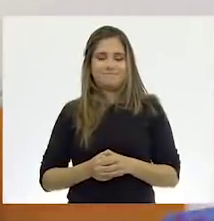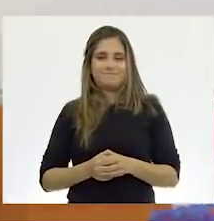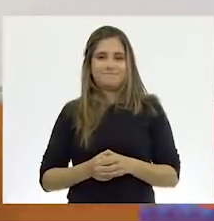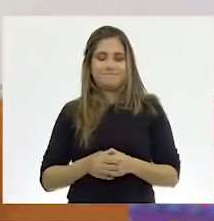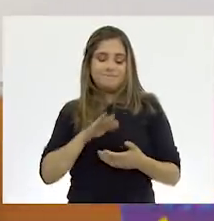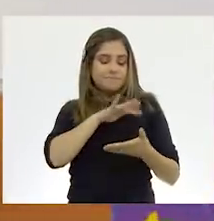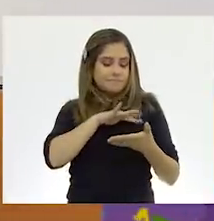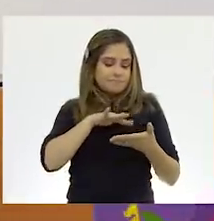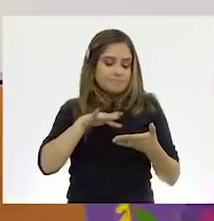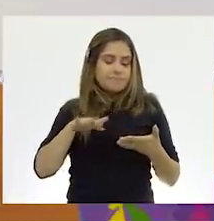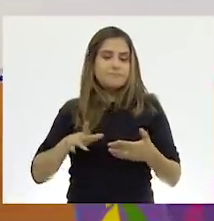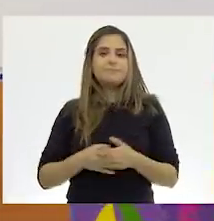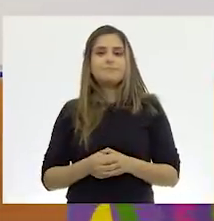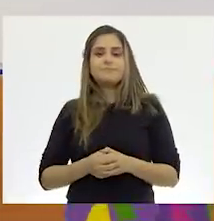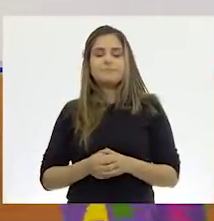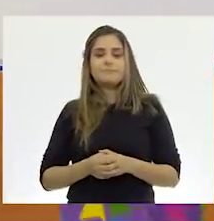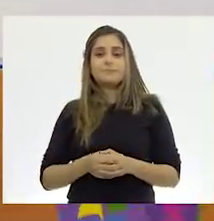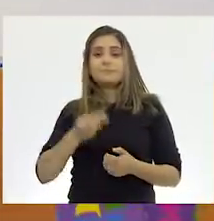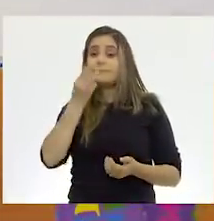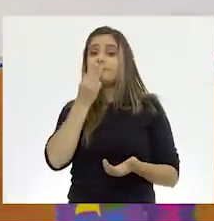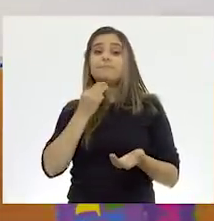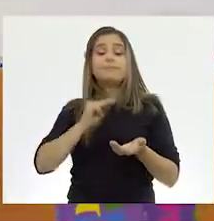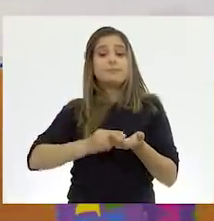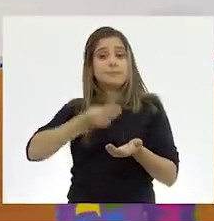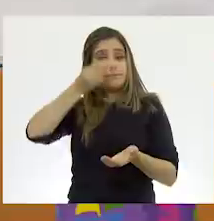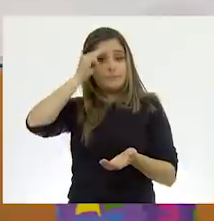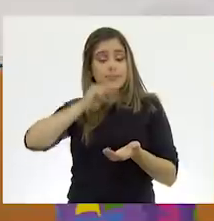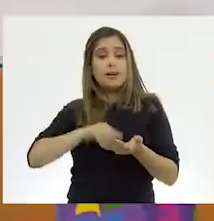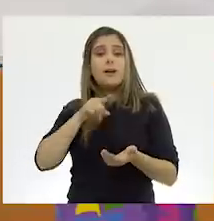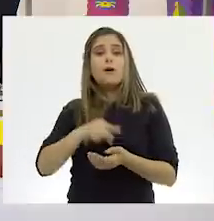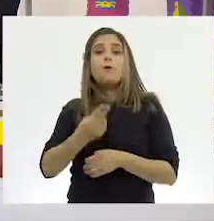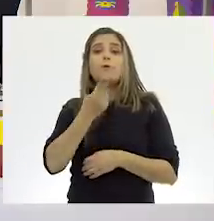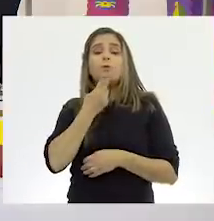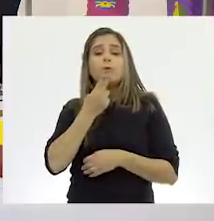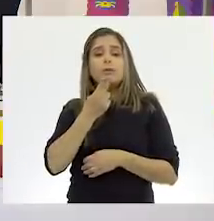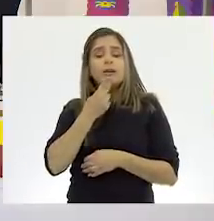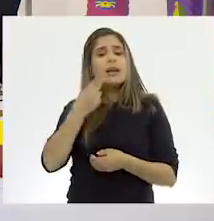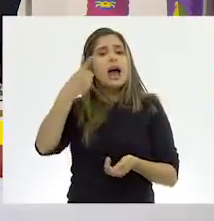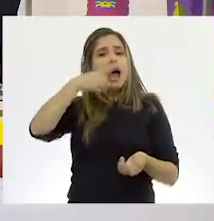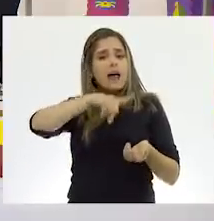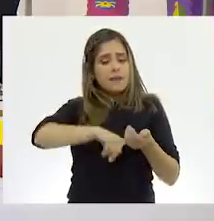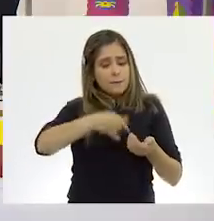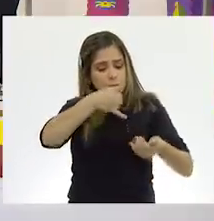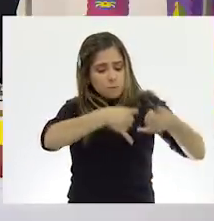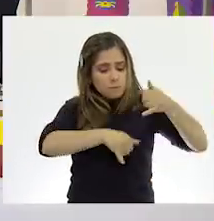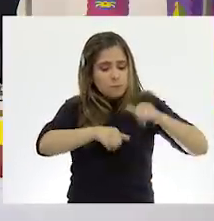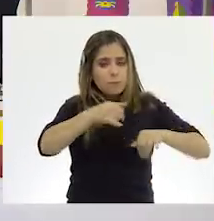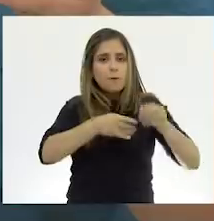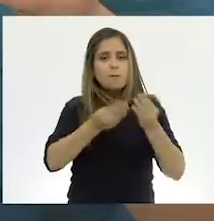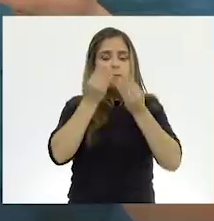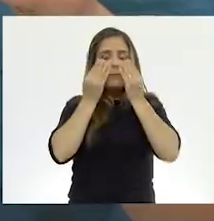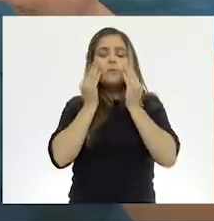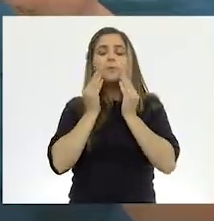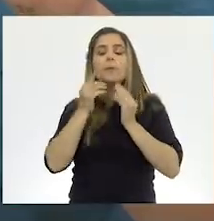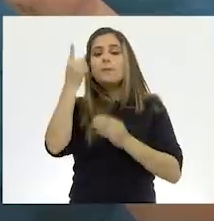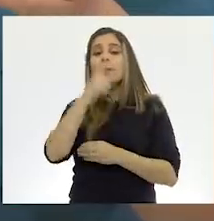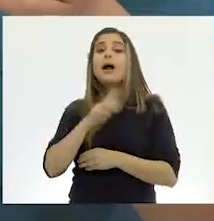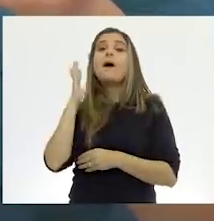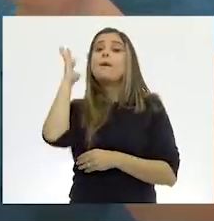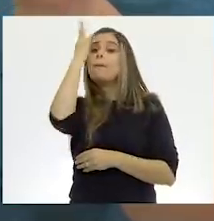Dice, la miel es utilizada como ingrediente en tratamientos de belleza,